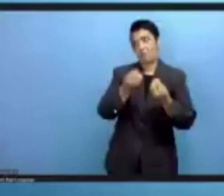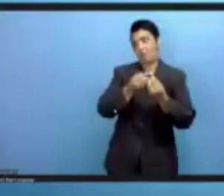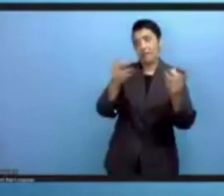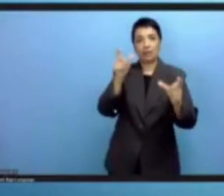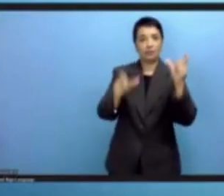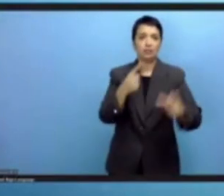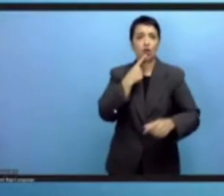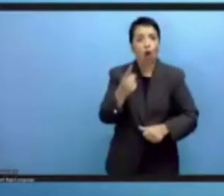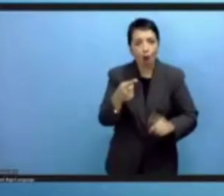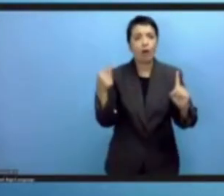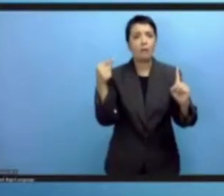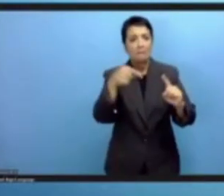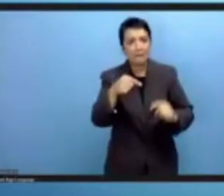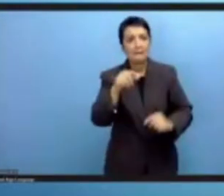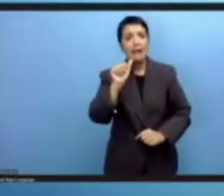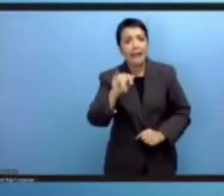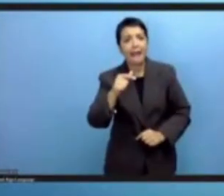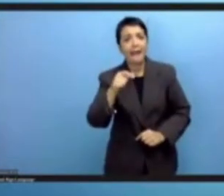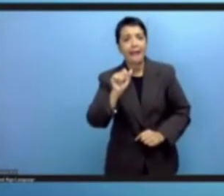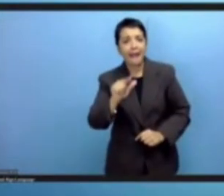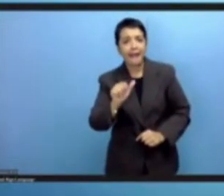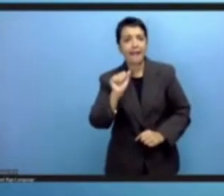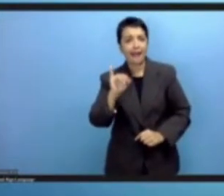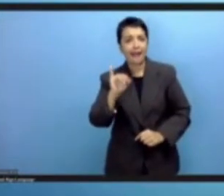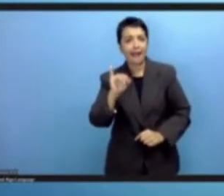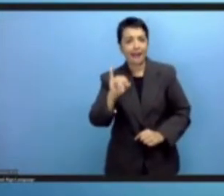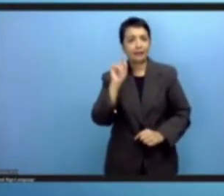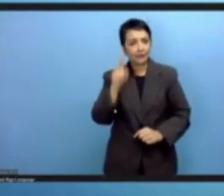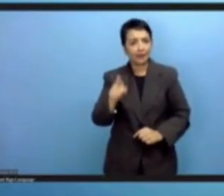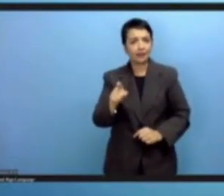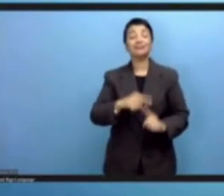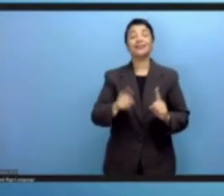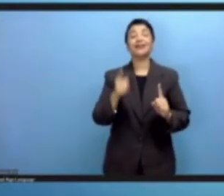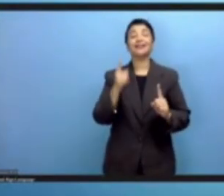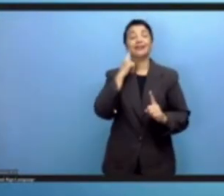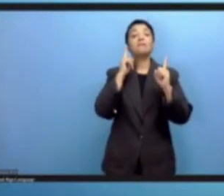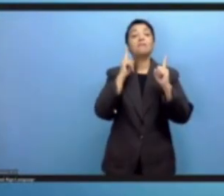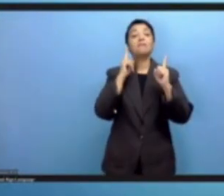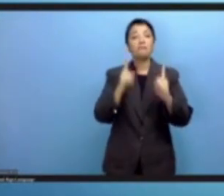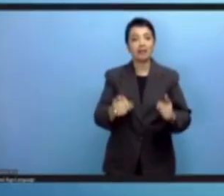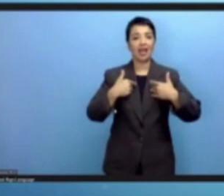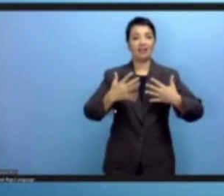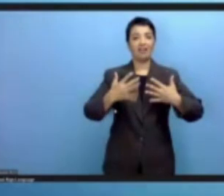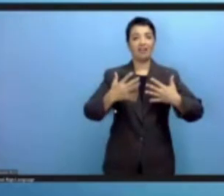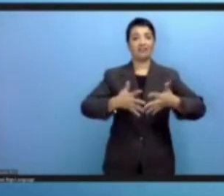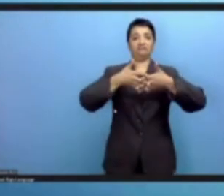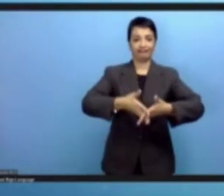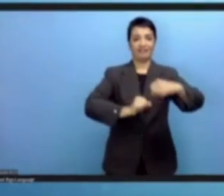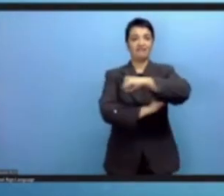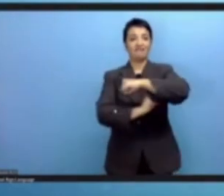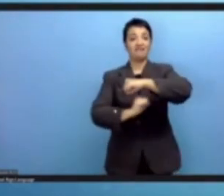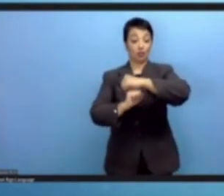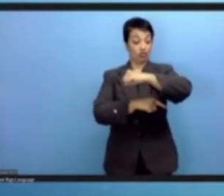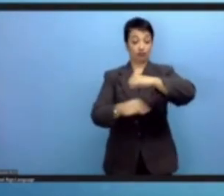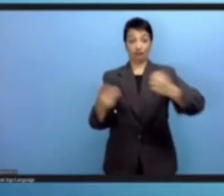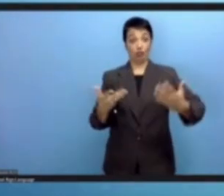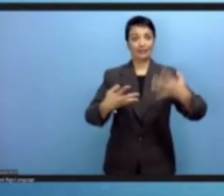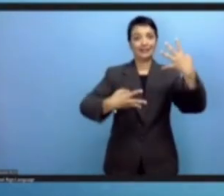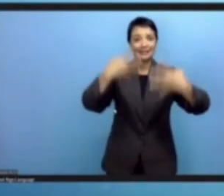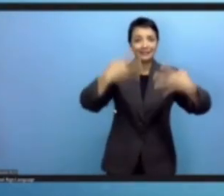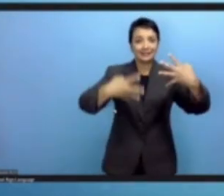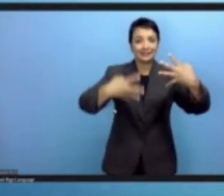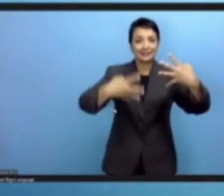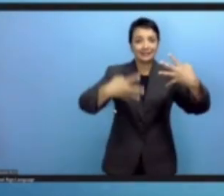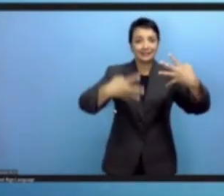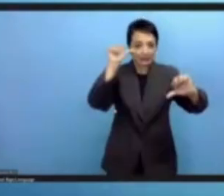a Inteligencia artificial que es una palabra tan de moda pero eso no se dará si no tenemos cimientos de datos bases de